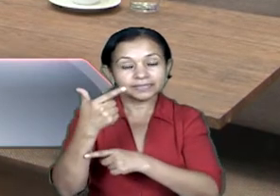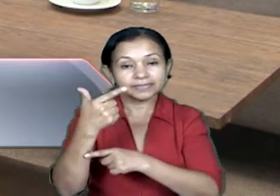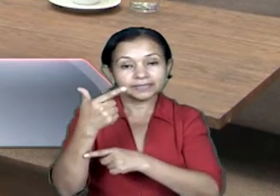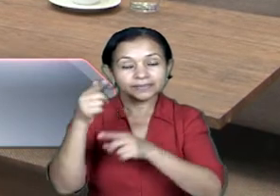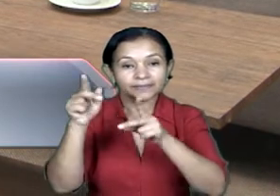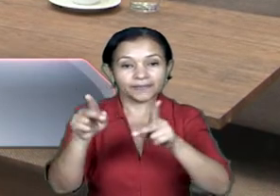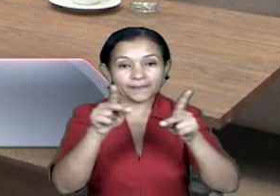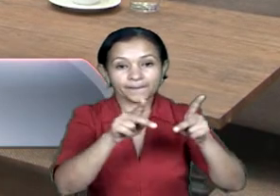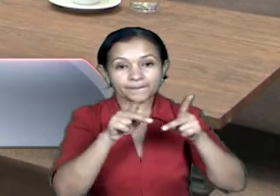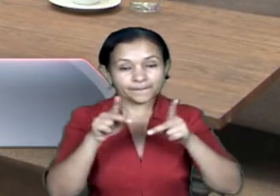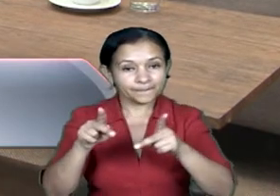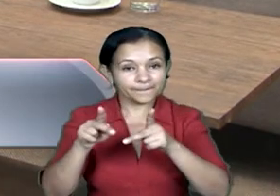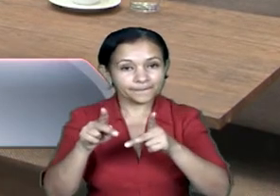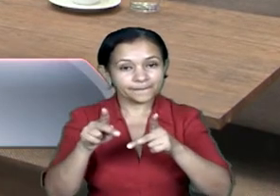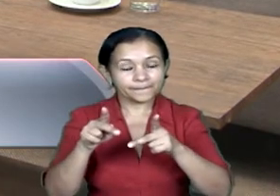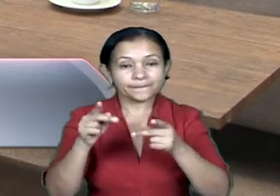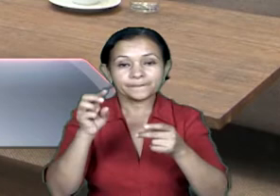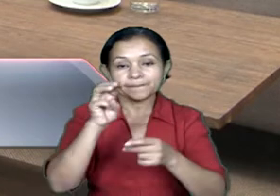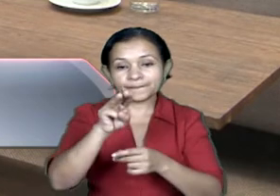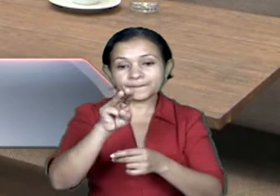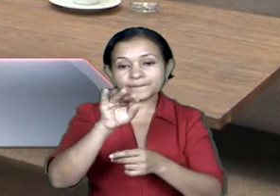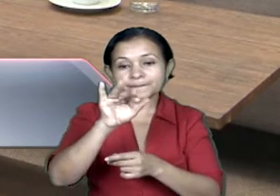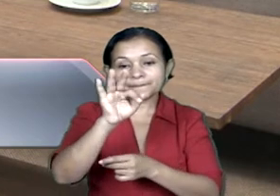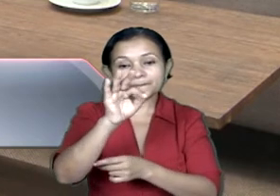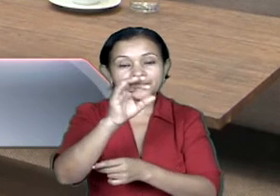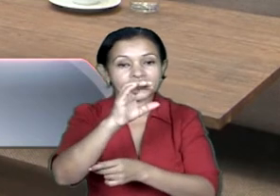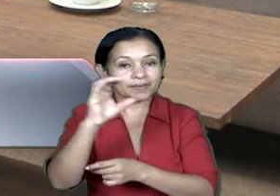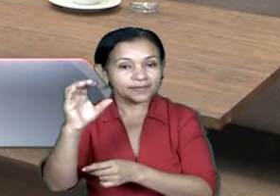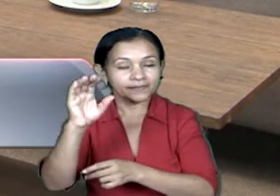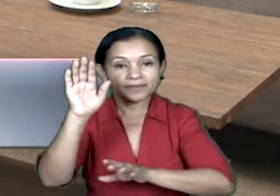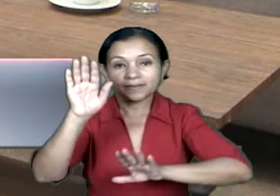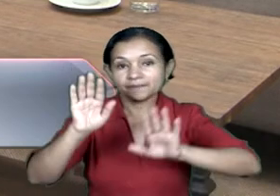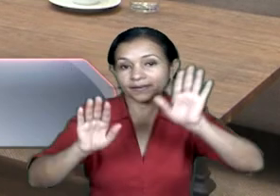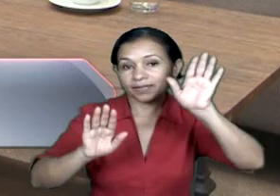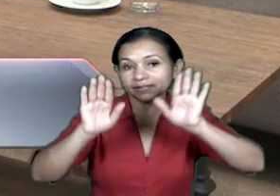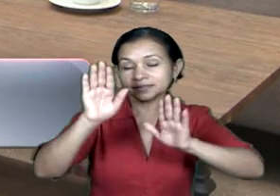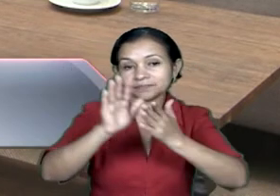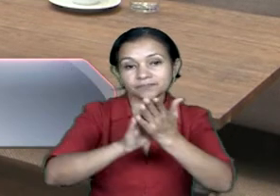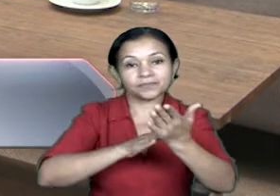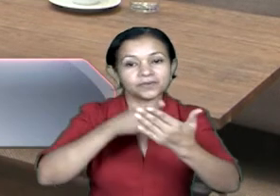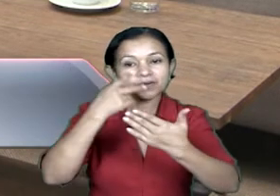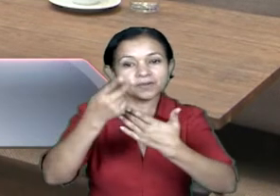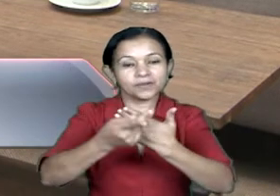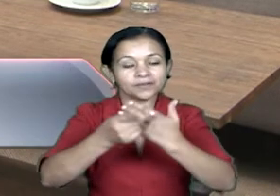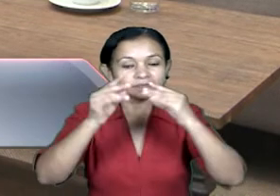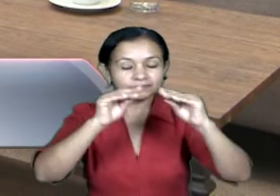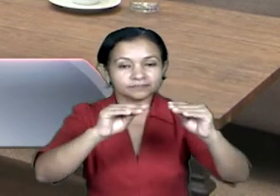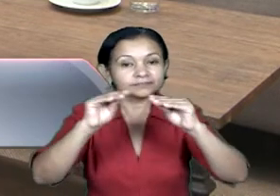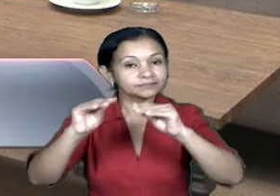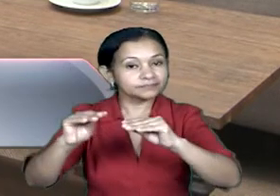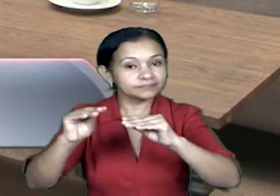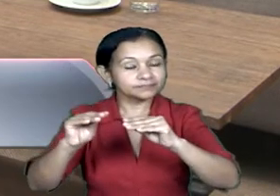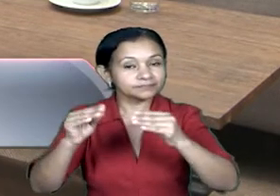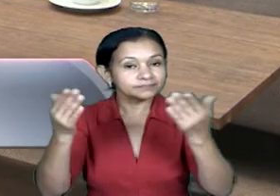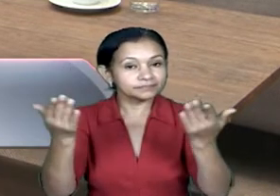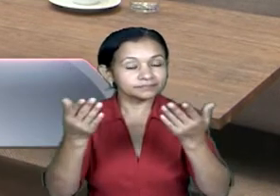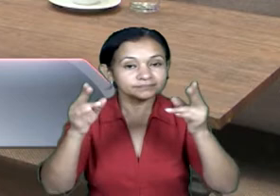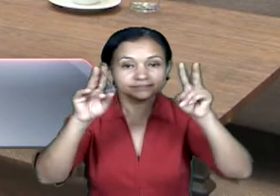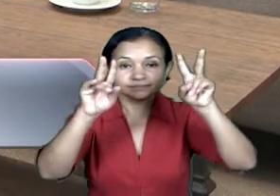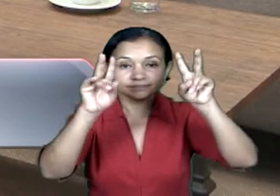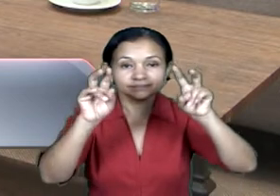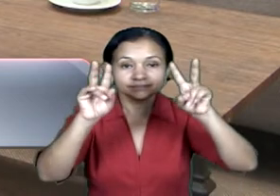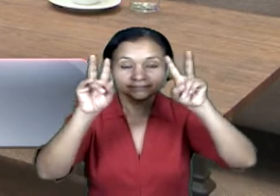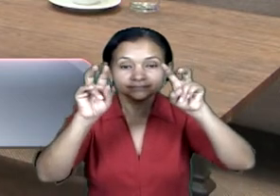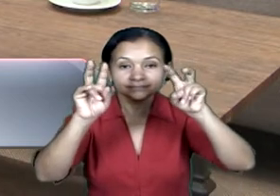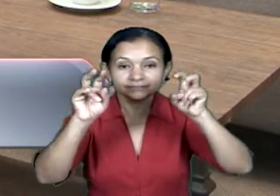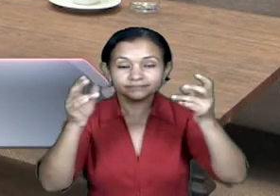7 funcionarios de MIFIC para participar en el programa de capacitación en materias